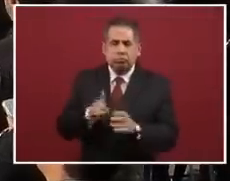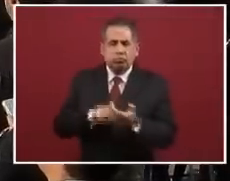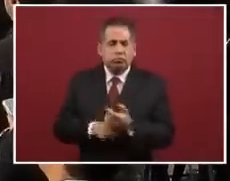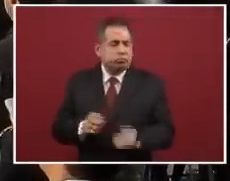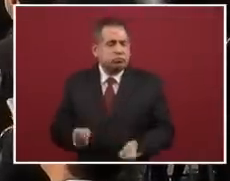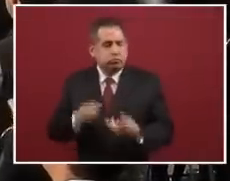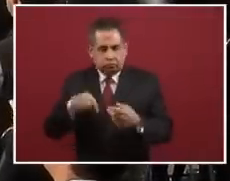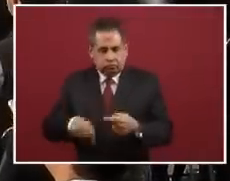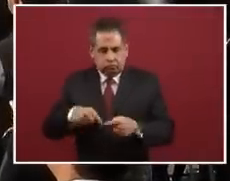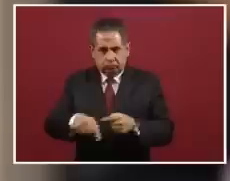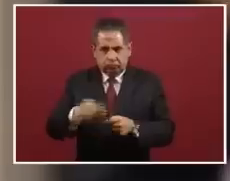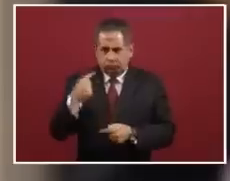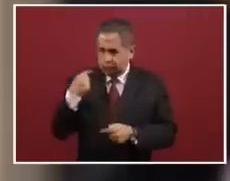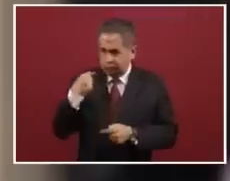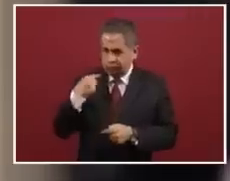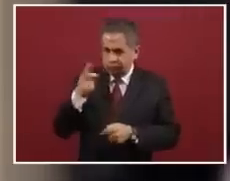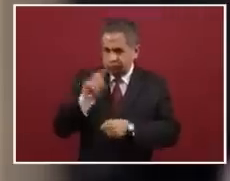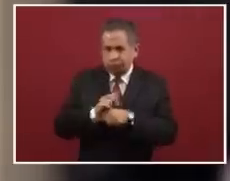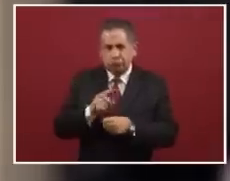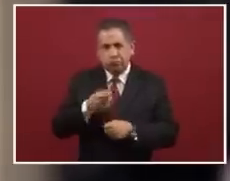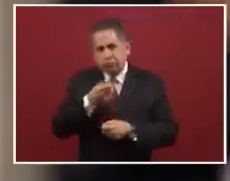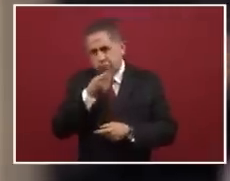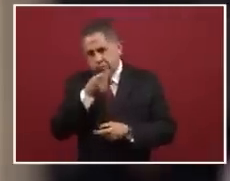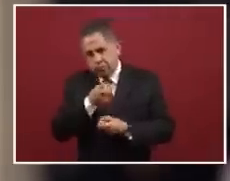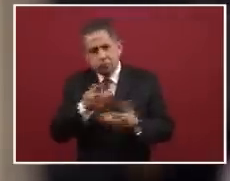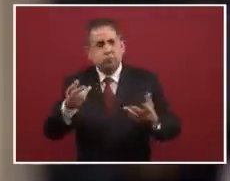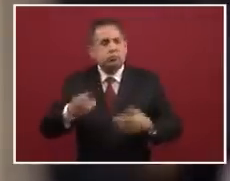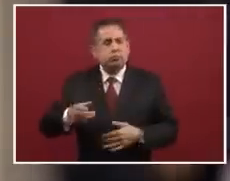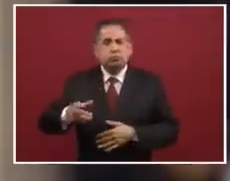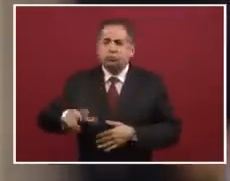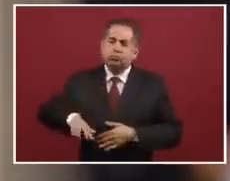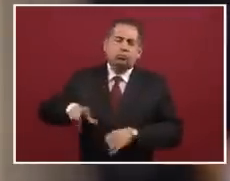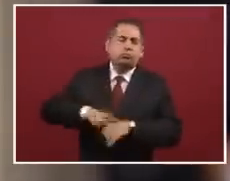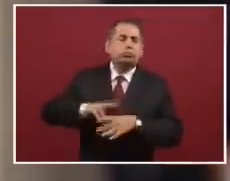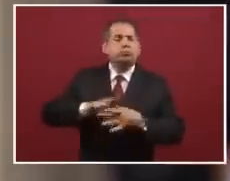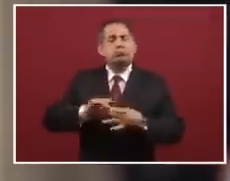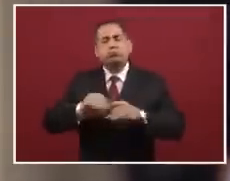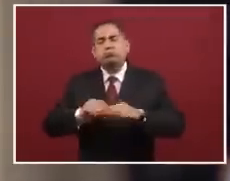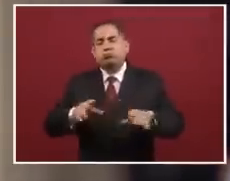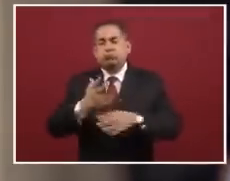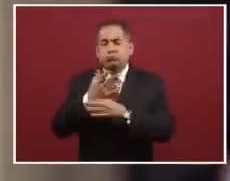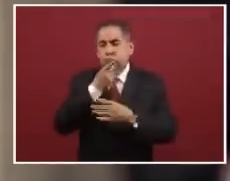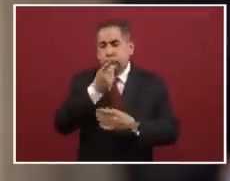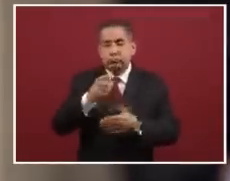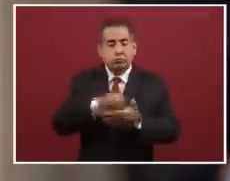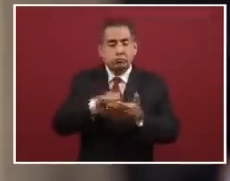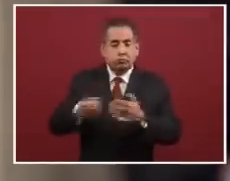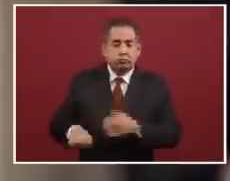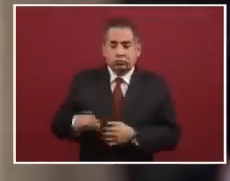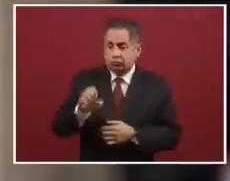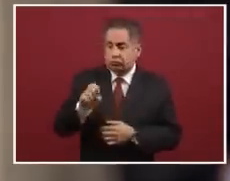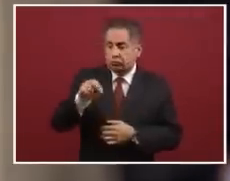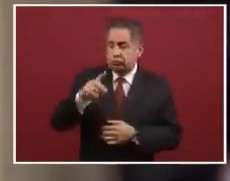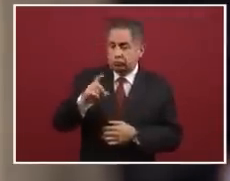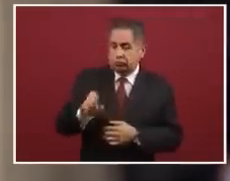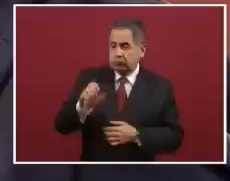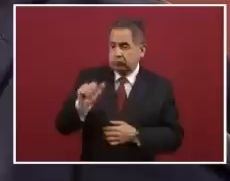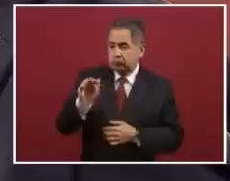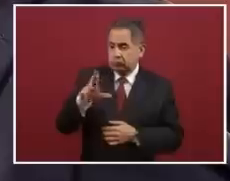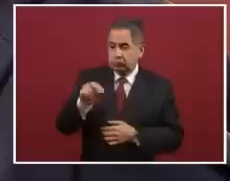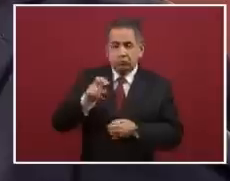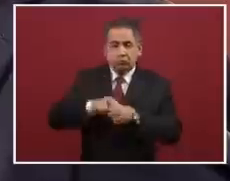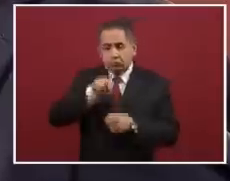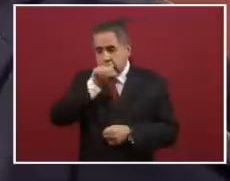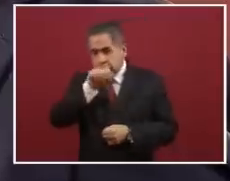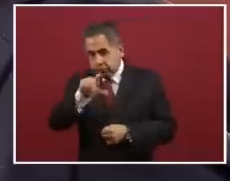días hubo gobernadores que manifestaron sus inquietudes al respecto, como fue el caso de Enrique Alfaro en Jalisco, otros más que se reunieron